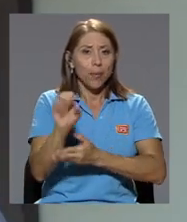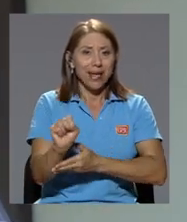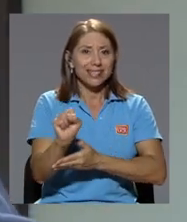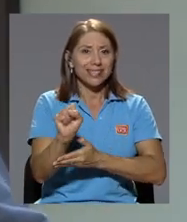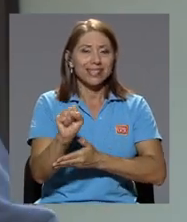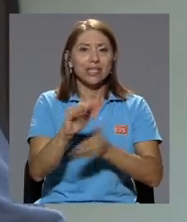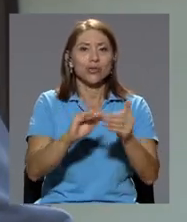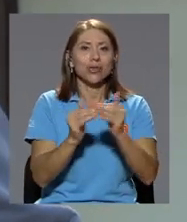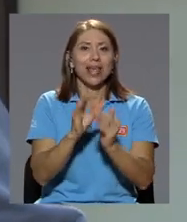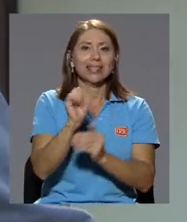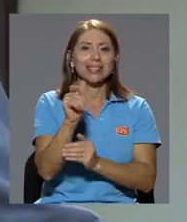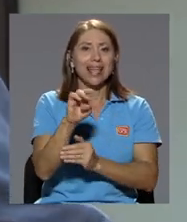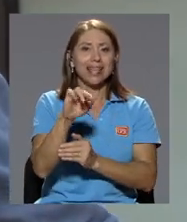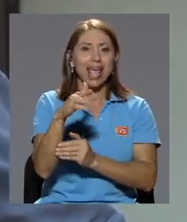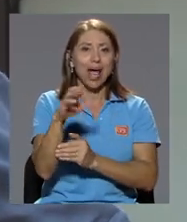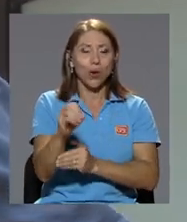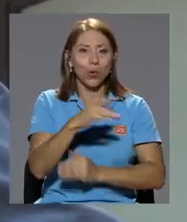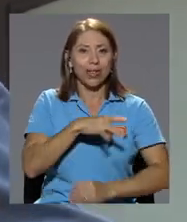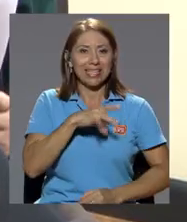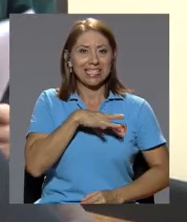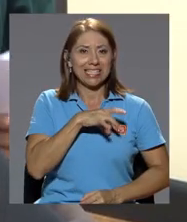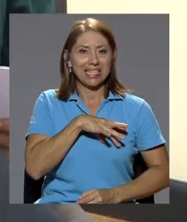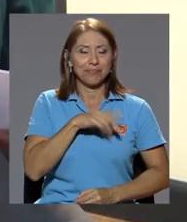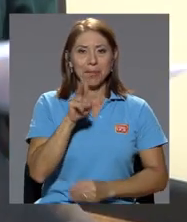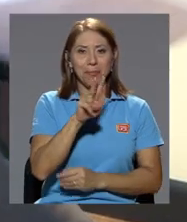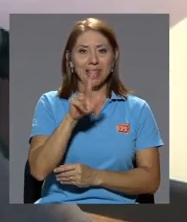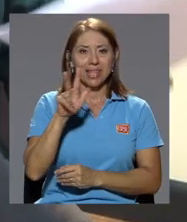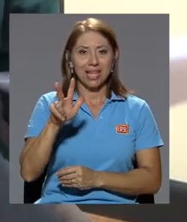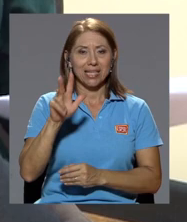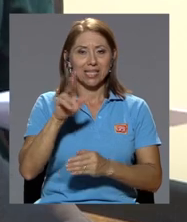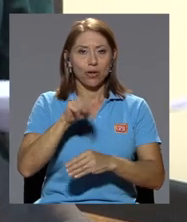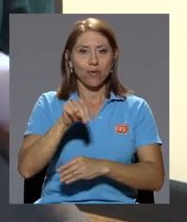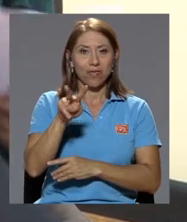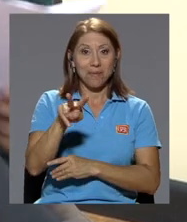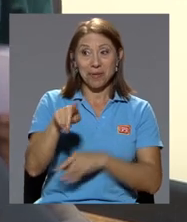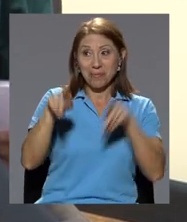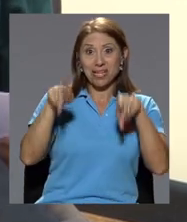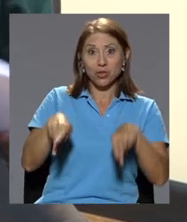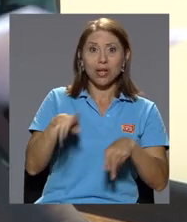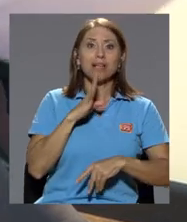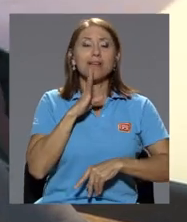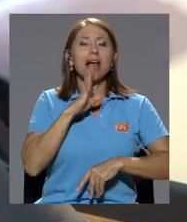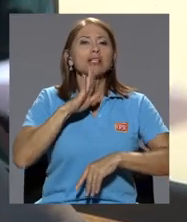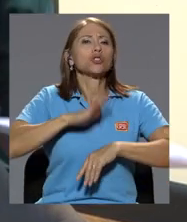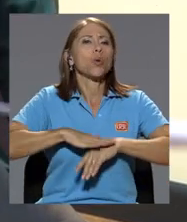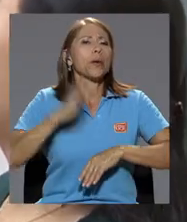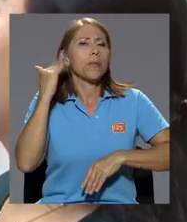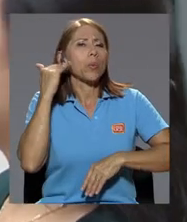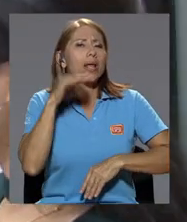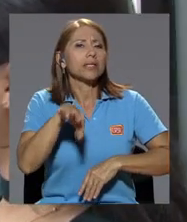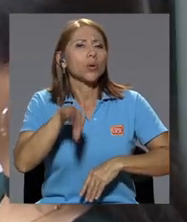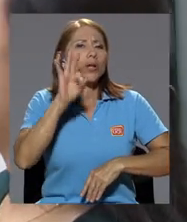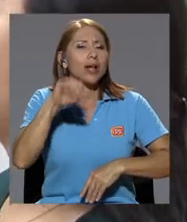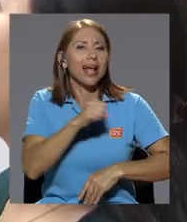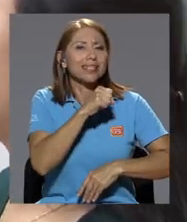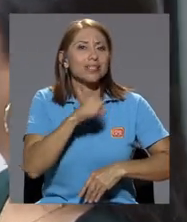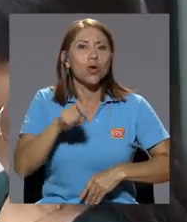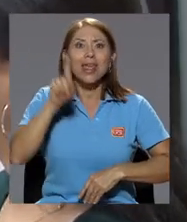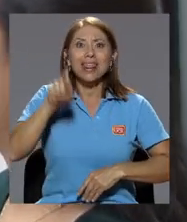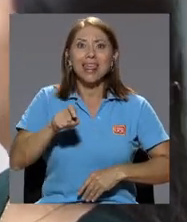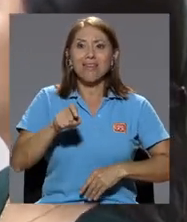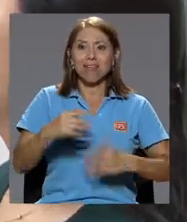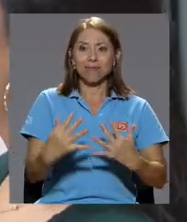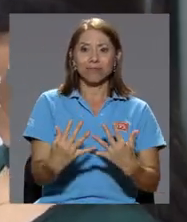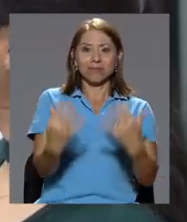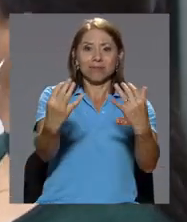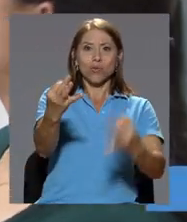de chile el 23 de noviembre los finalistas presentará un testimonio sobre las razones para elegir la canción y cantarla en vivo